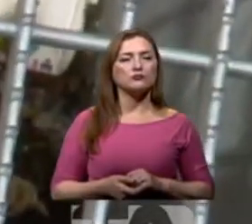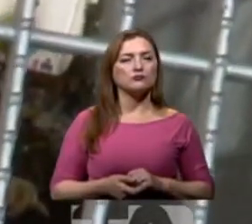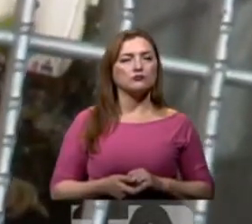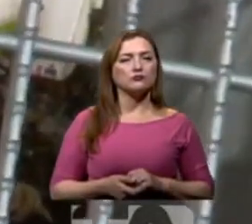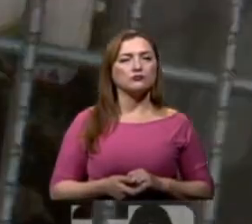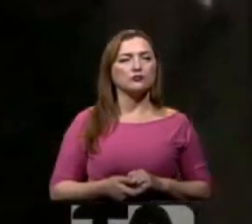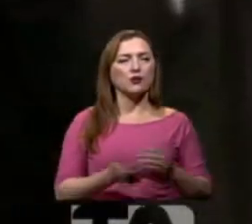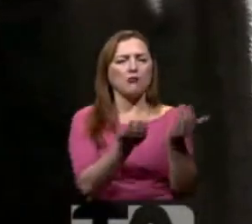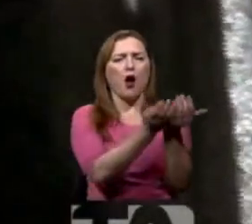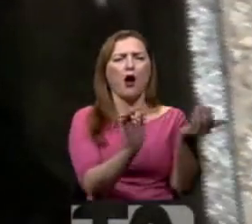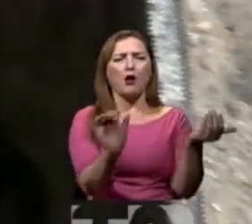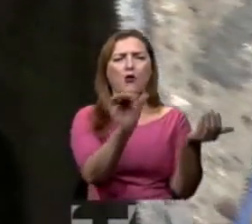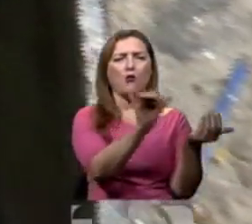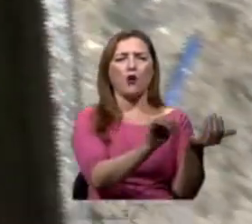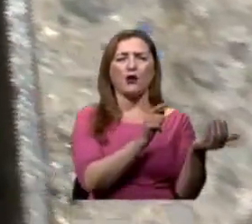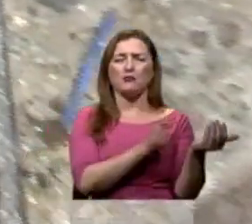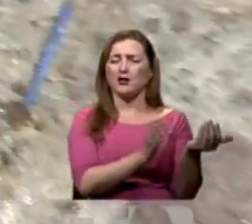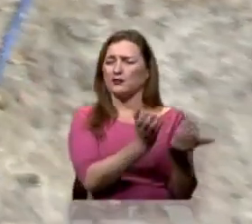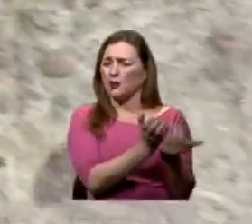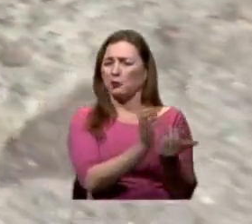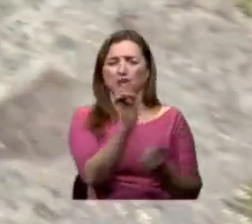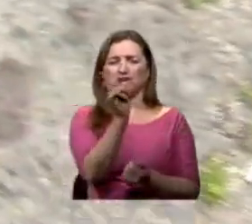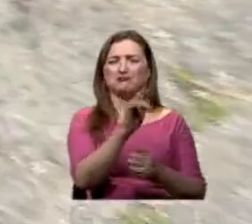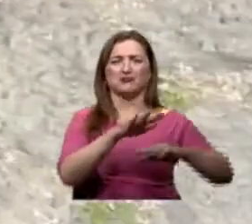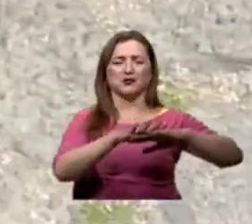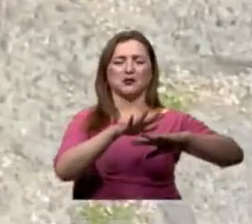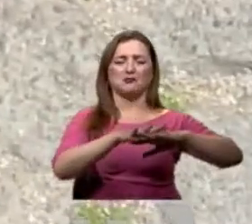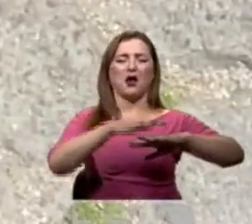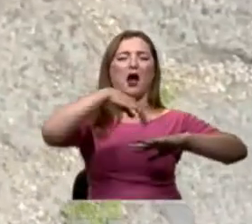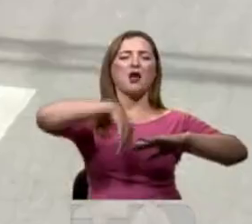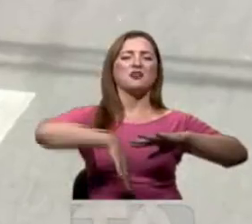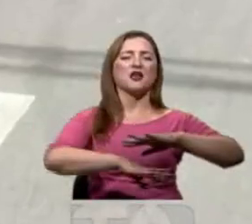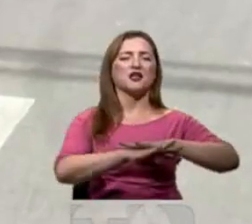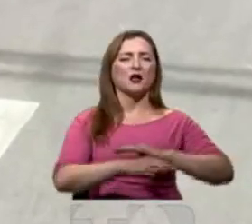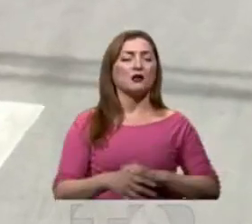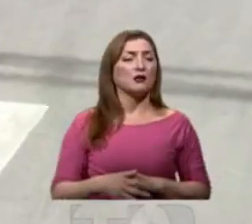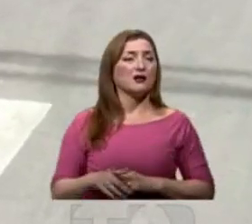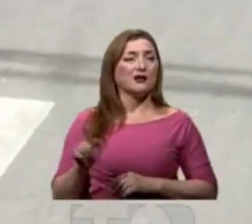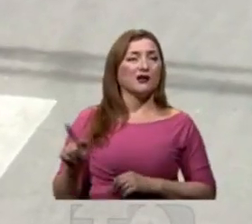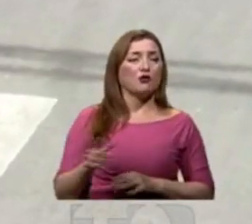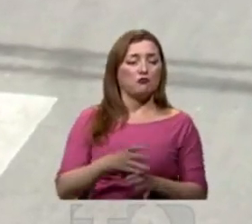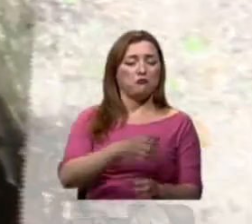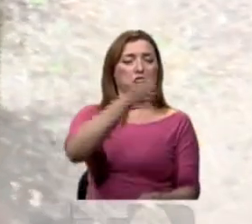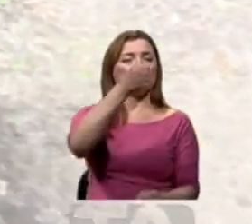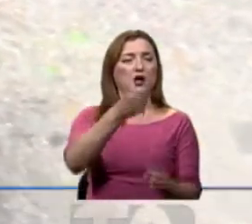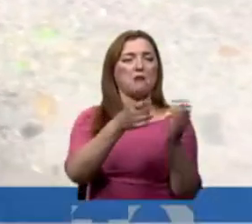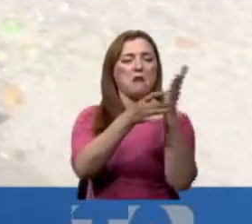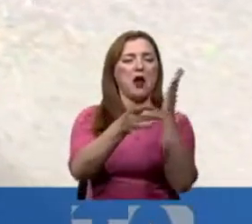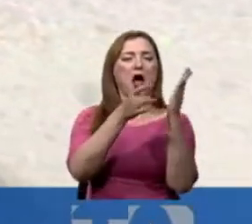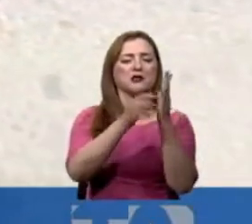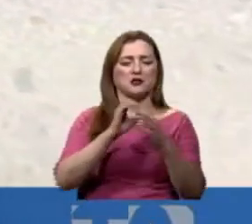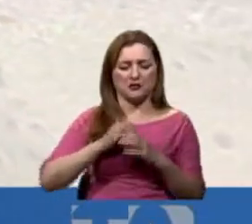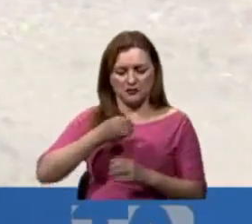Parecen basureros, cuando en realidad se tratan de alcantarillas. Están llenas de fundas, botellas plásticas